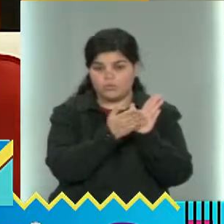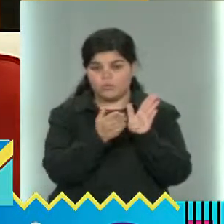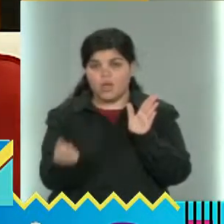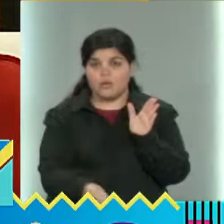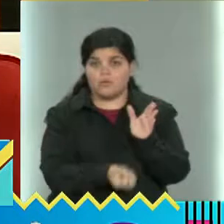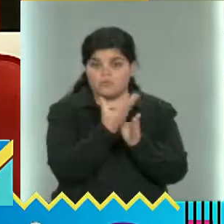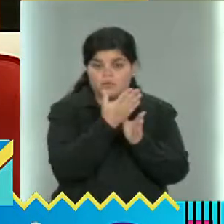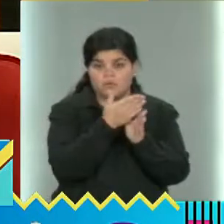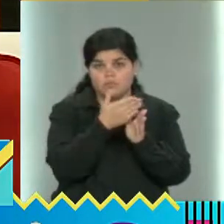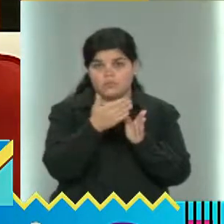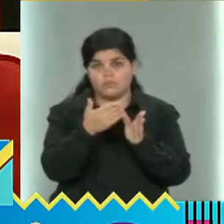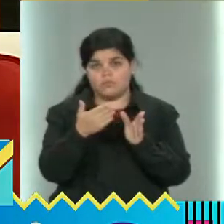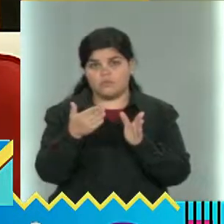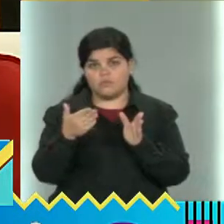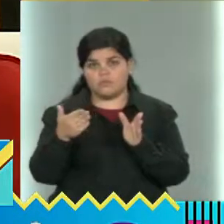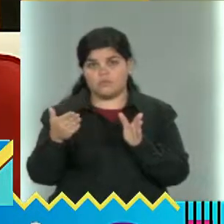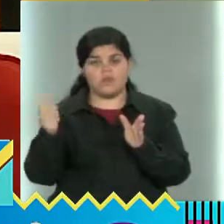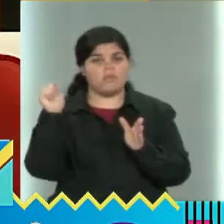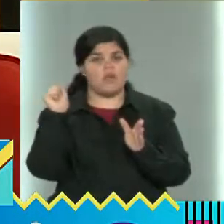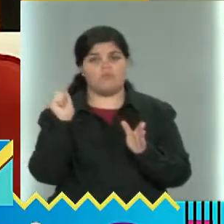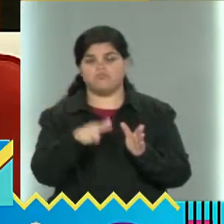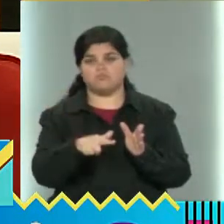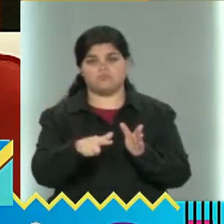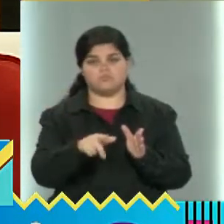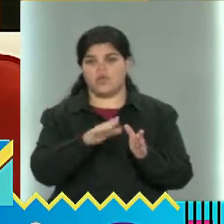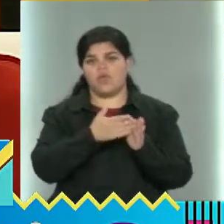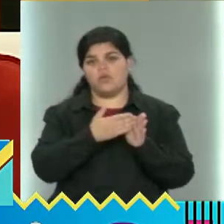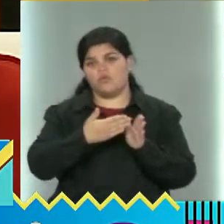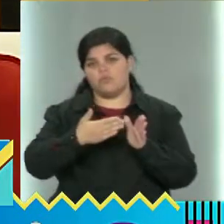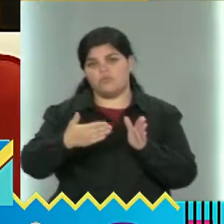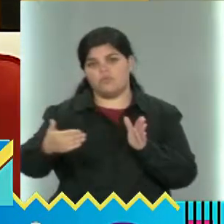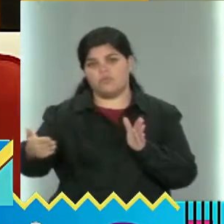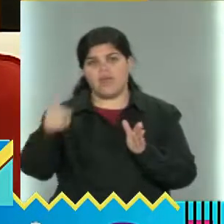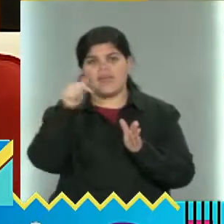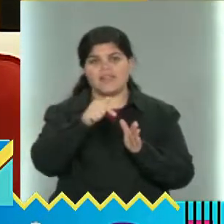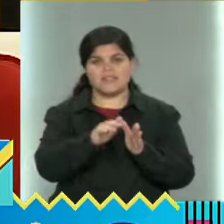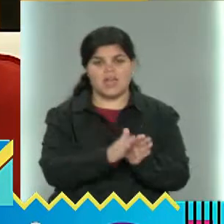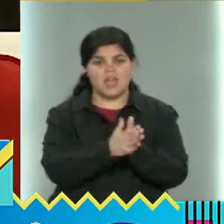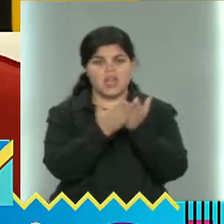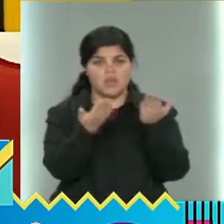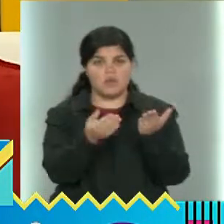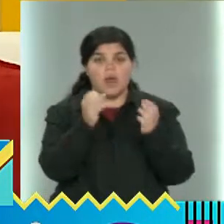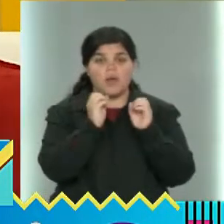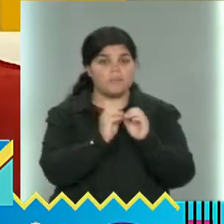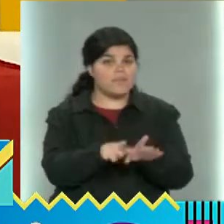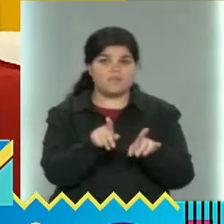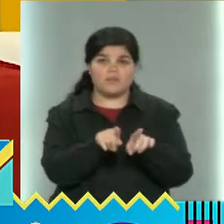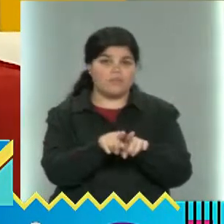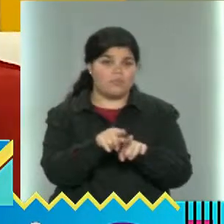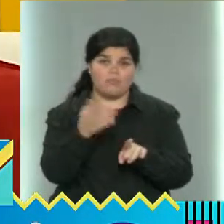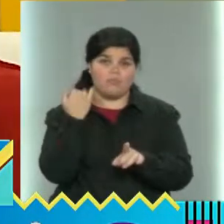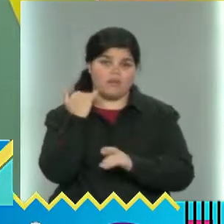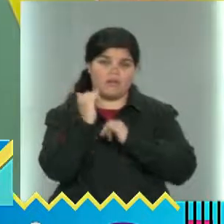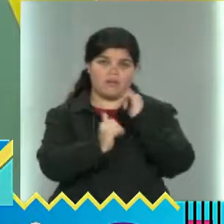pero tienen entidad, tienen como una vida propia. Y entonces ese libro, esa historia nace así. Y fue tan viva